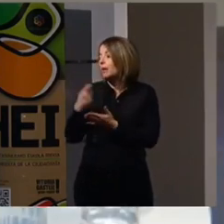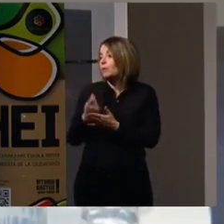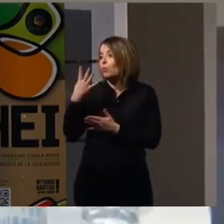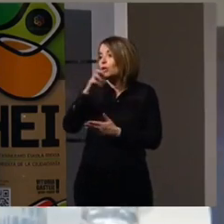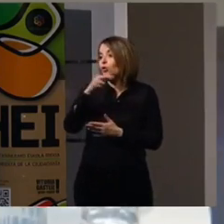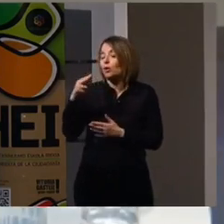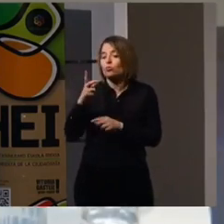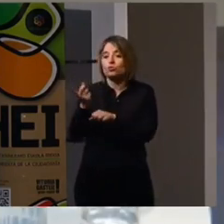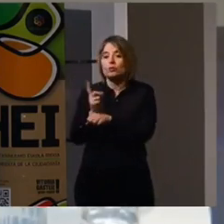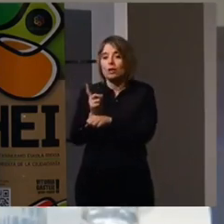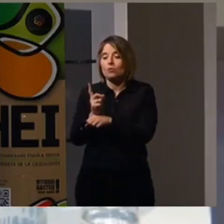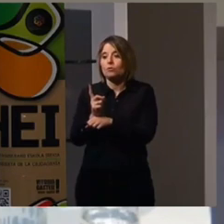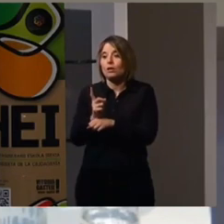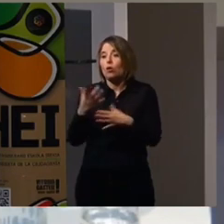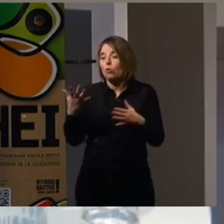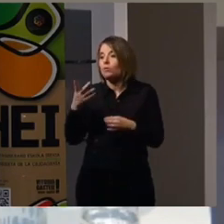la hora y en algunos casos